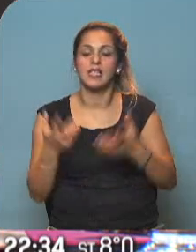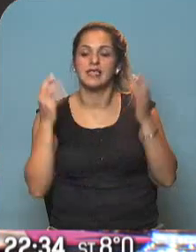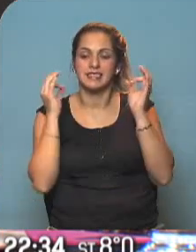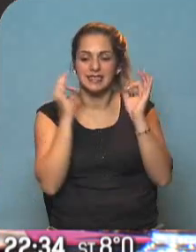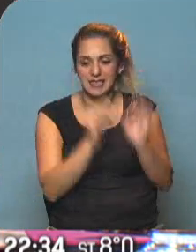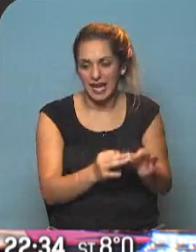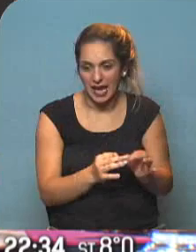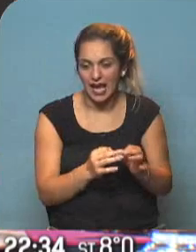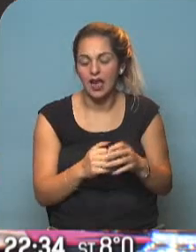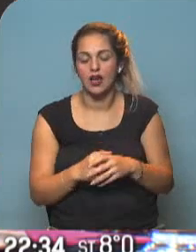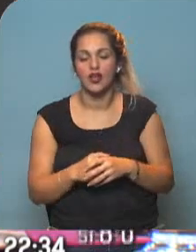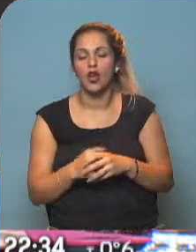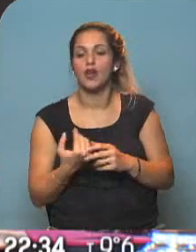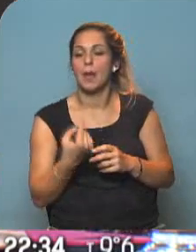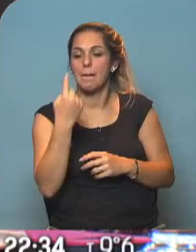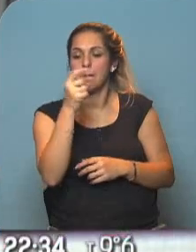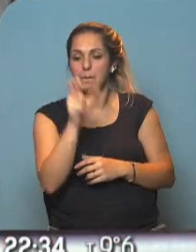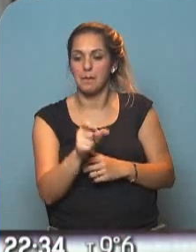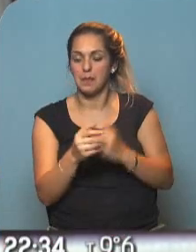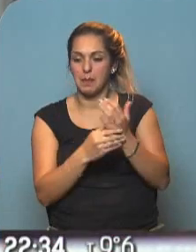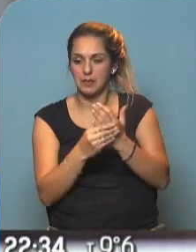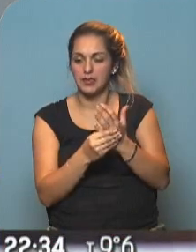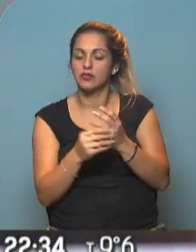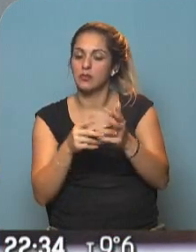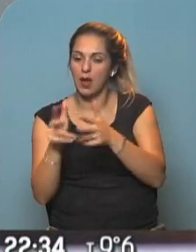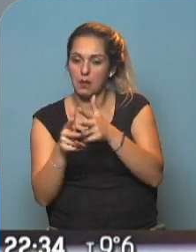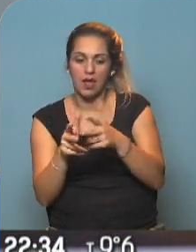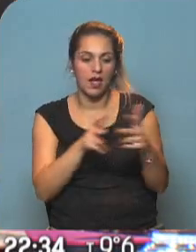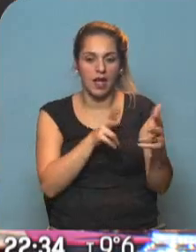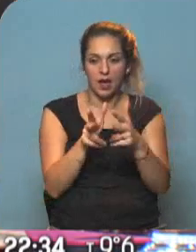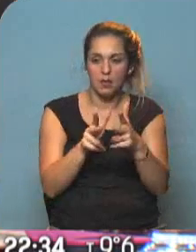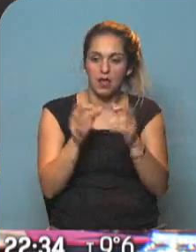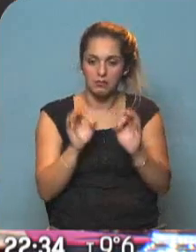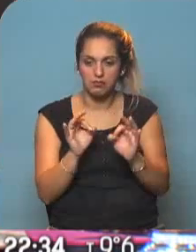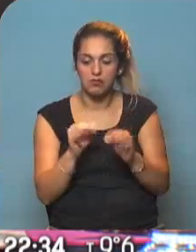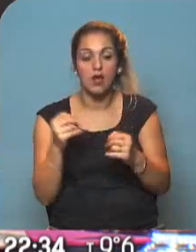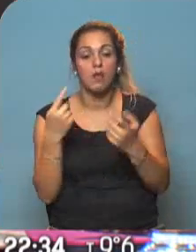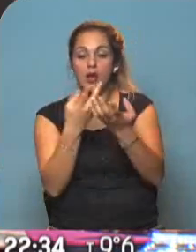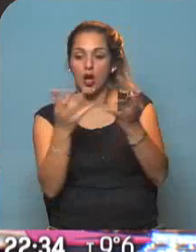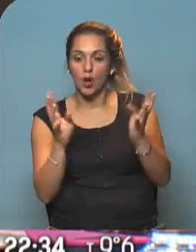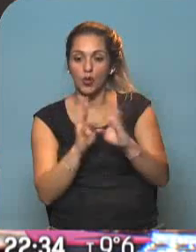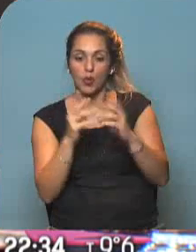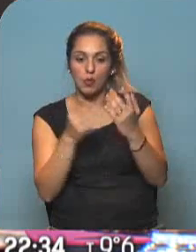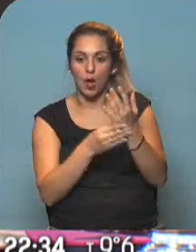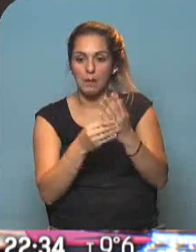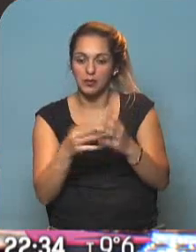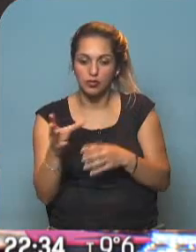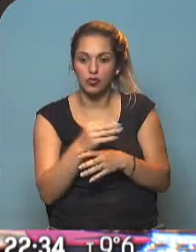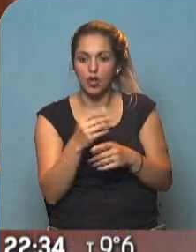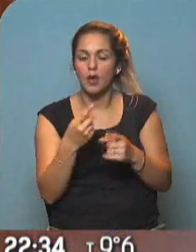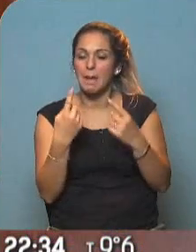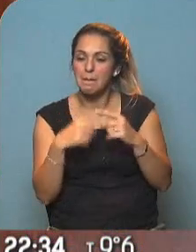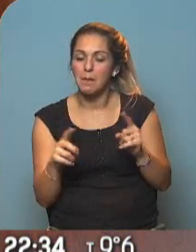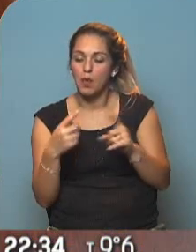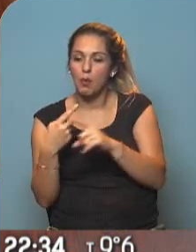consensuar a su primer ministro y al Consejo de Ministros que lo va a acompañar. pero las políticas no son las mismas. Son